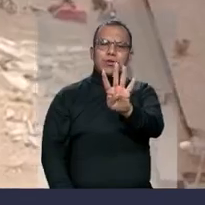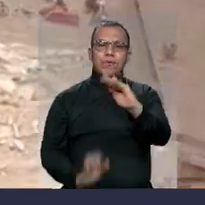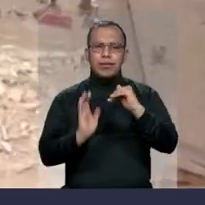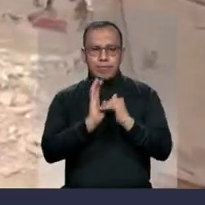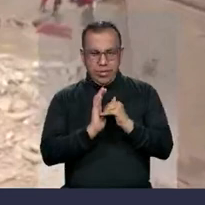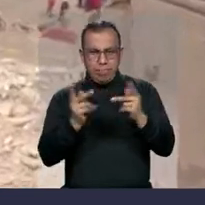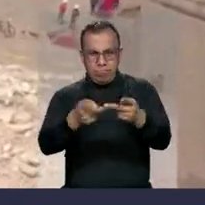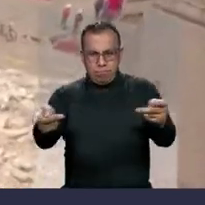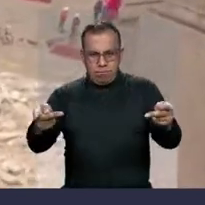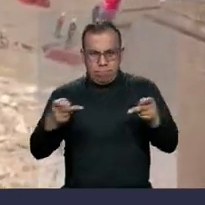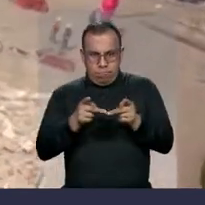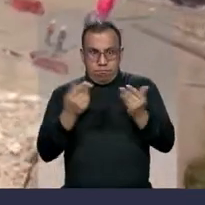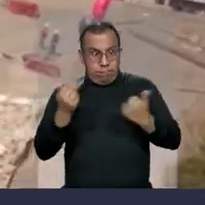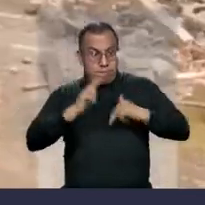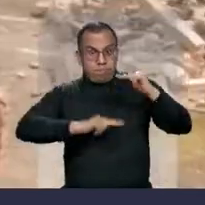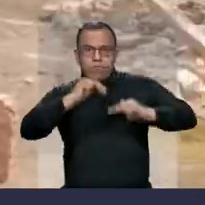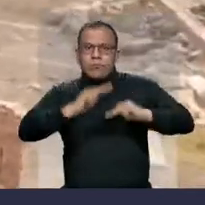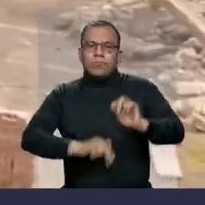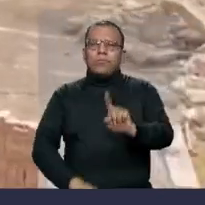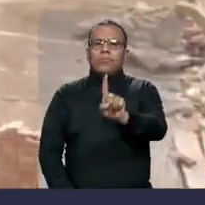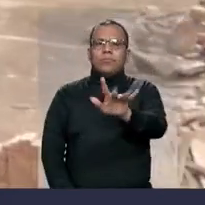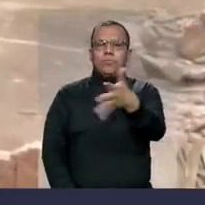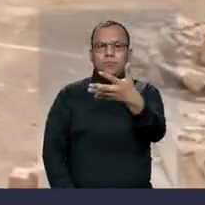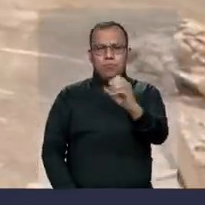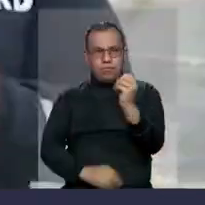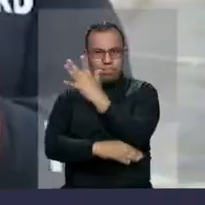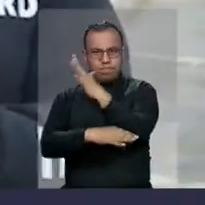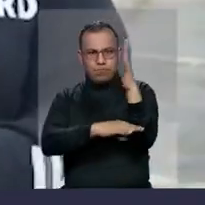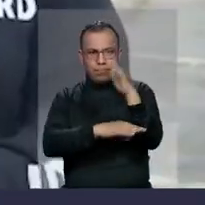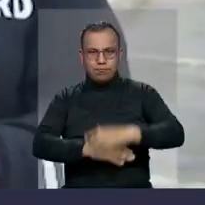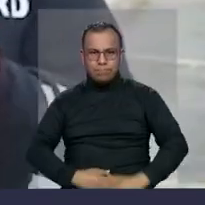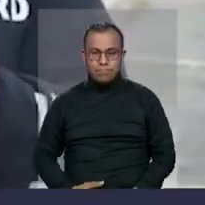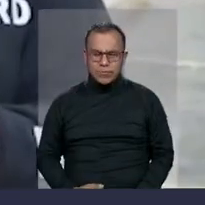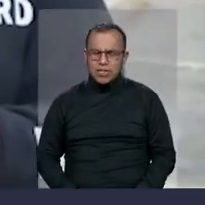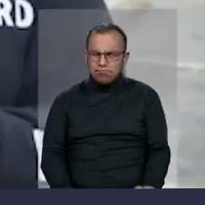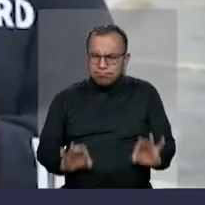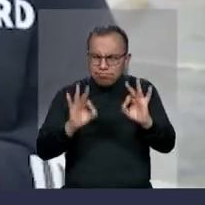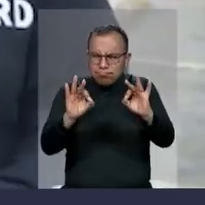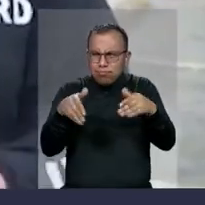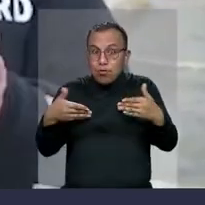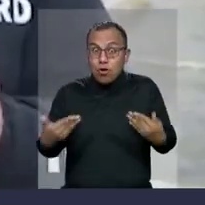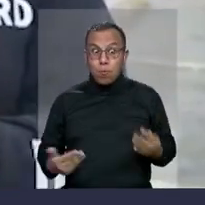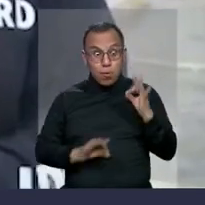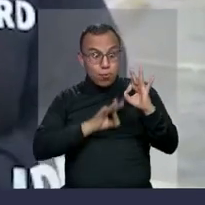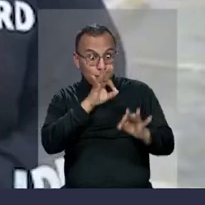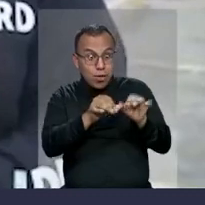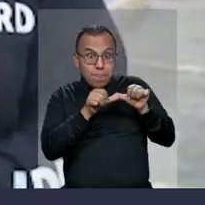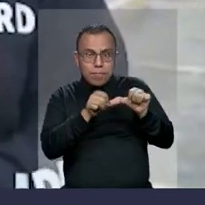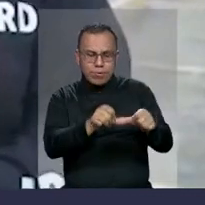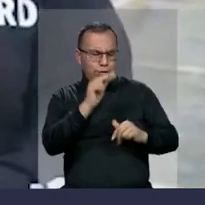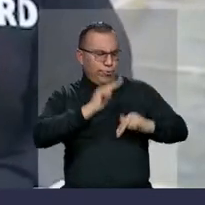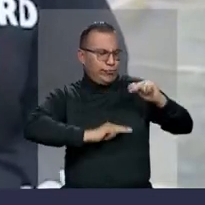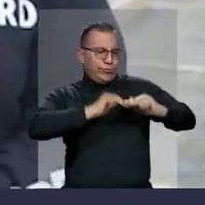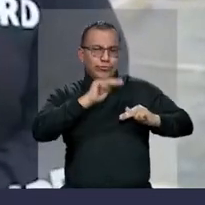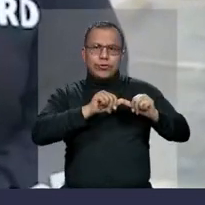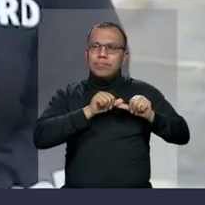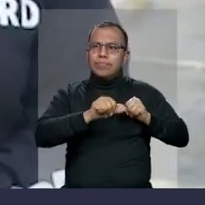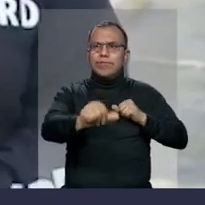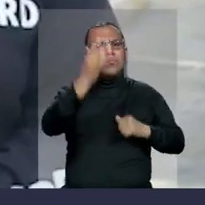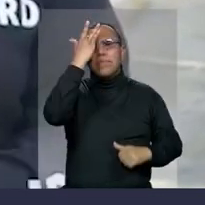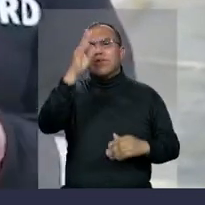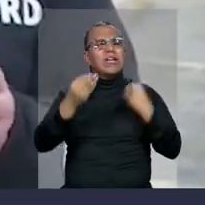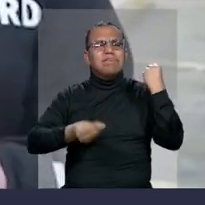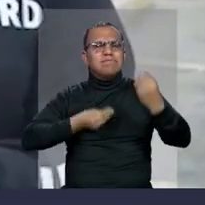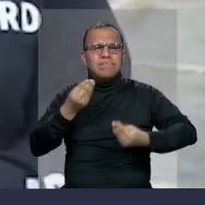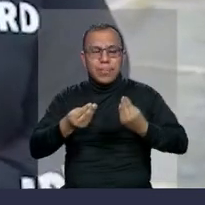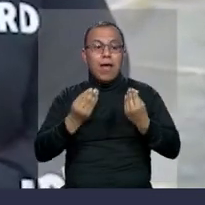metros cuadrados, en la que se plantarán 150 árboles. Lo mejor es que va a ser ecosostenible desde su construcción, porque estamos